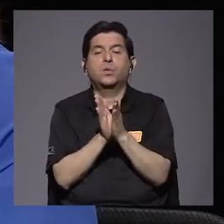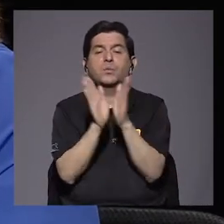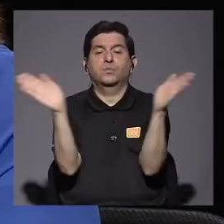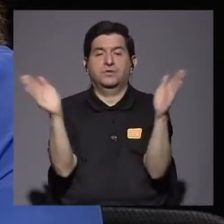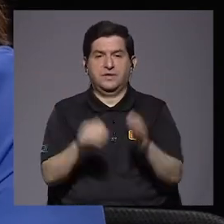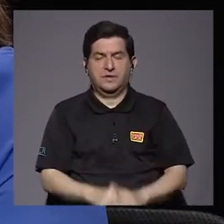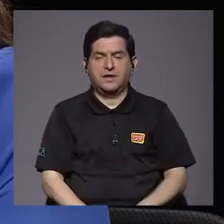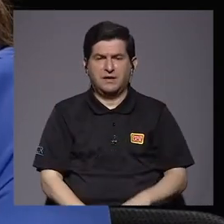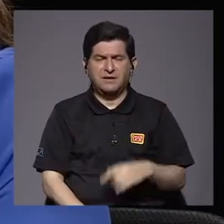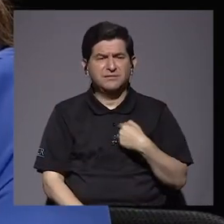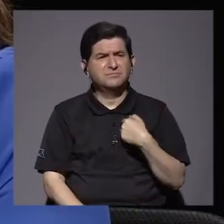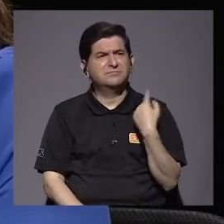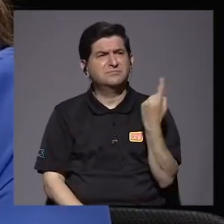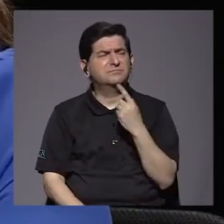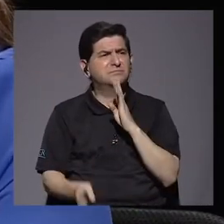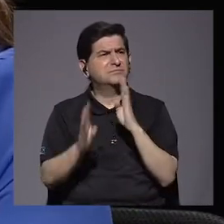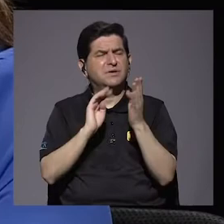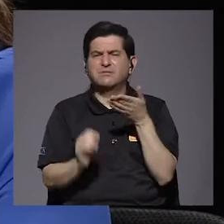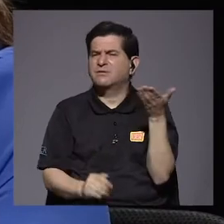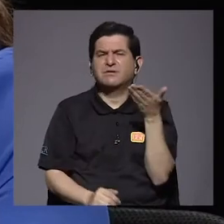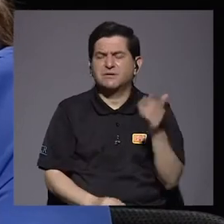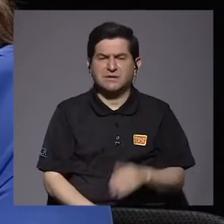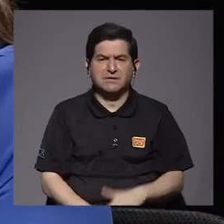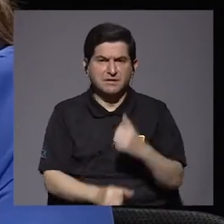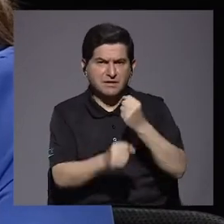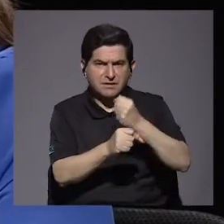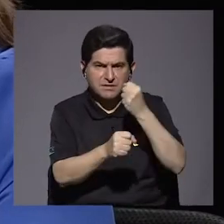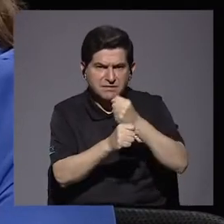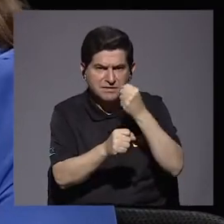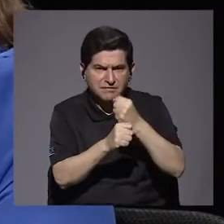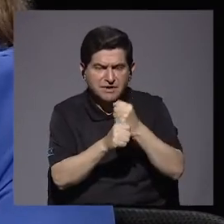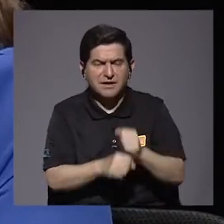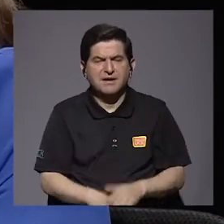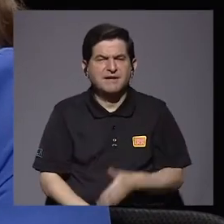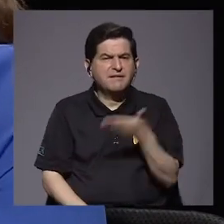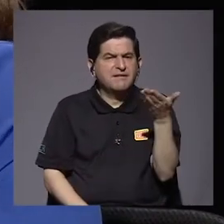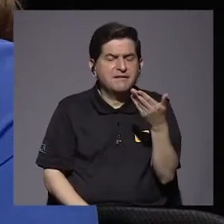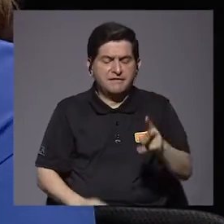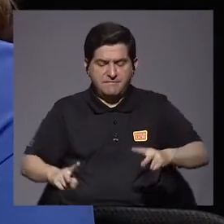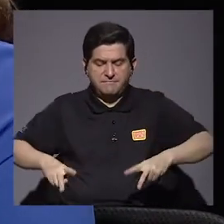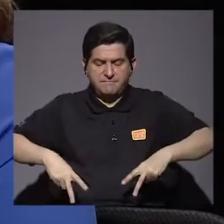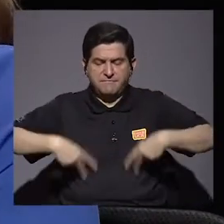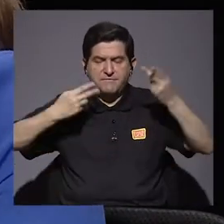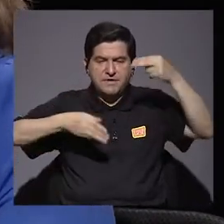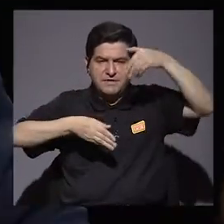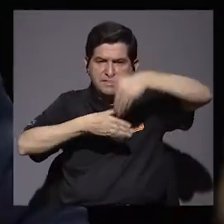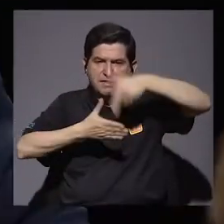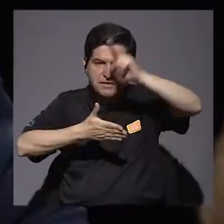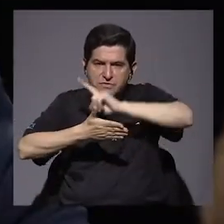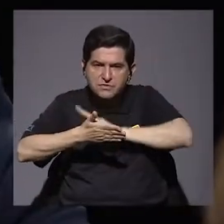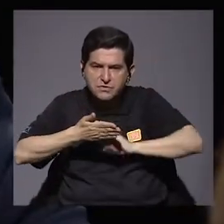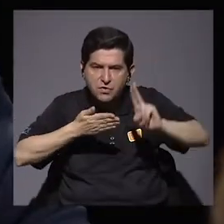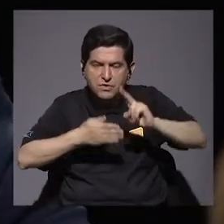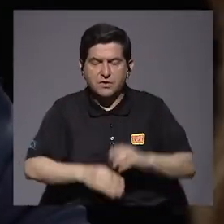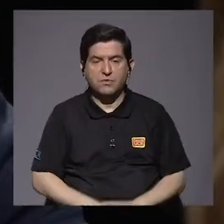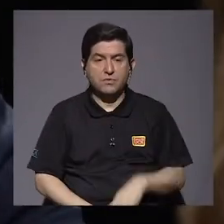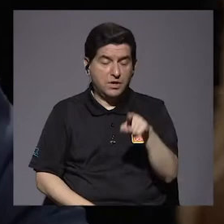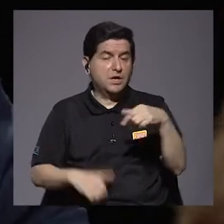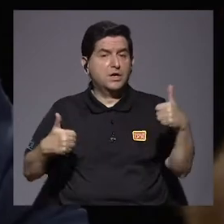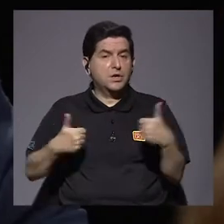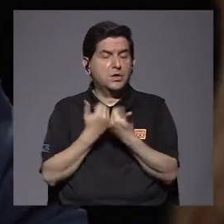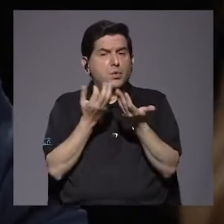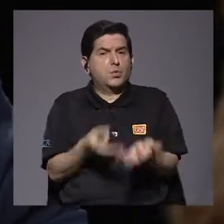en general. Por eso yo siempre hablo de que debemos trabajar lo que es vida universitaria. Ese es un